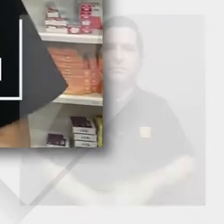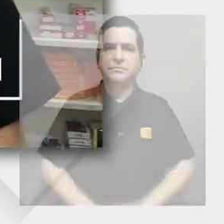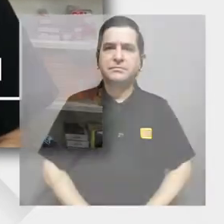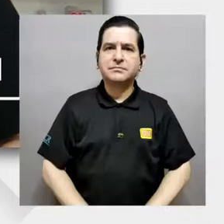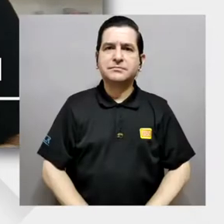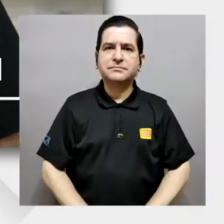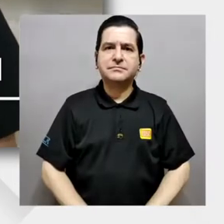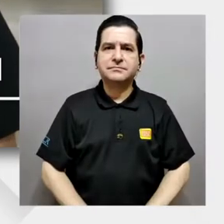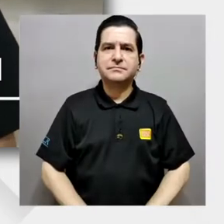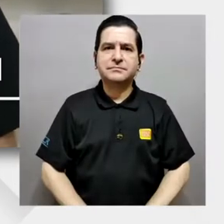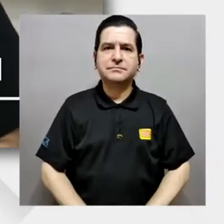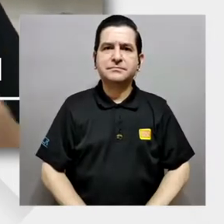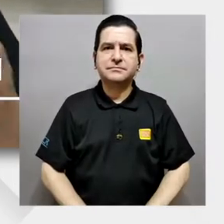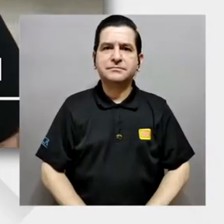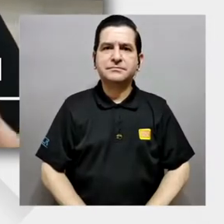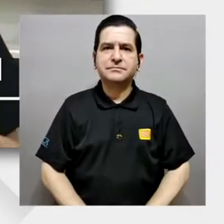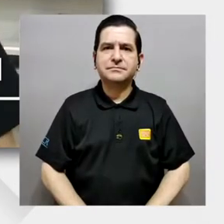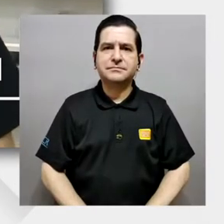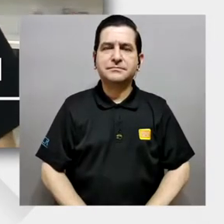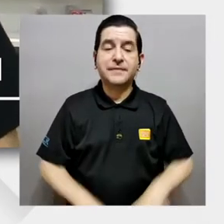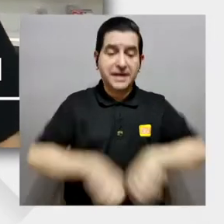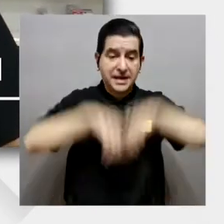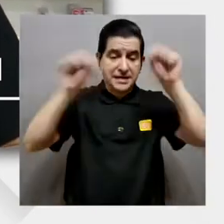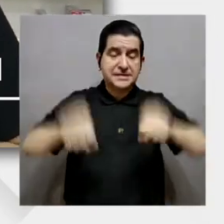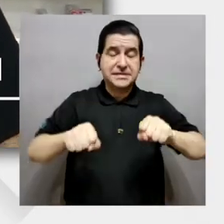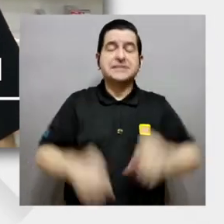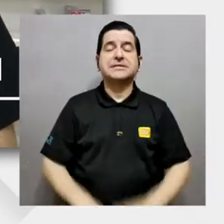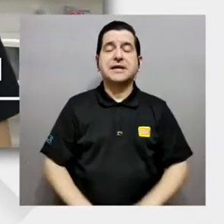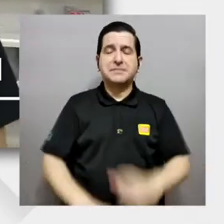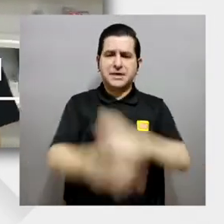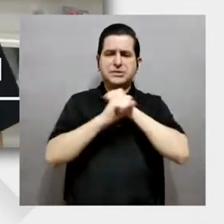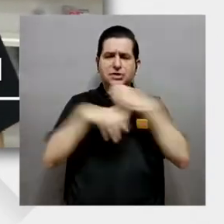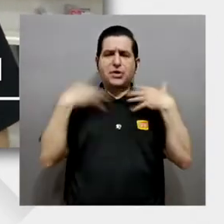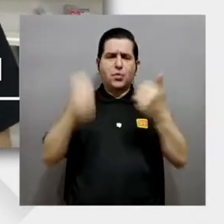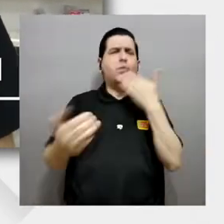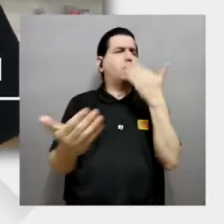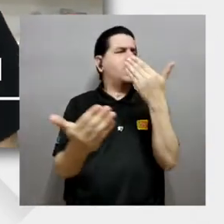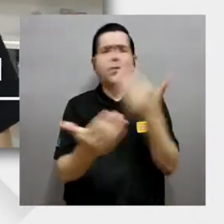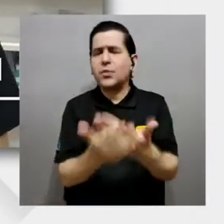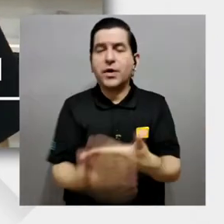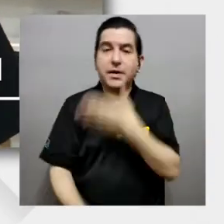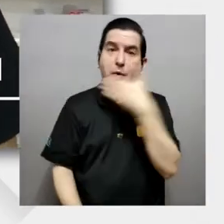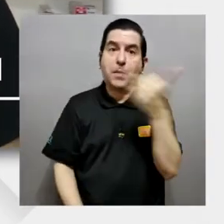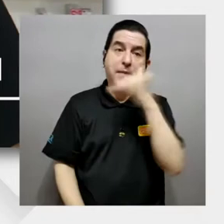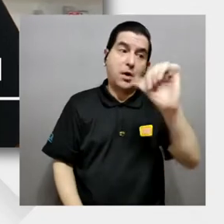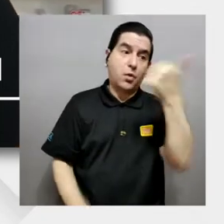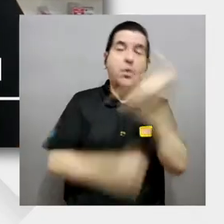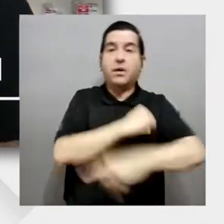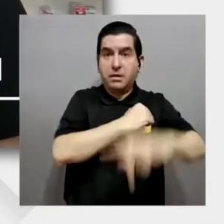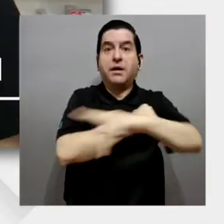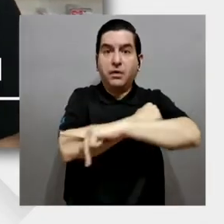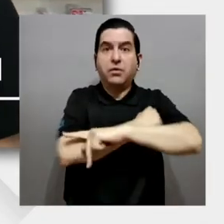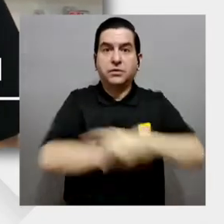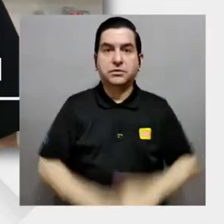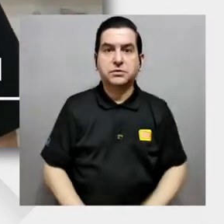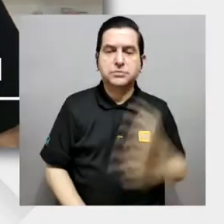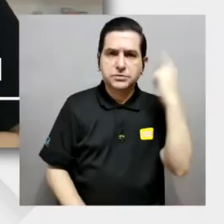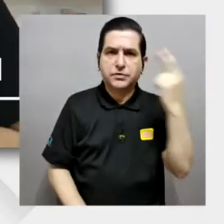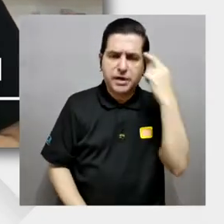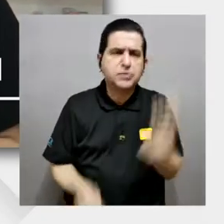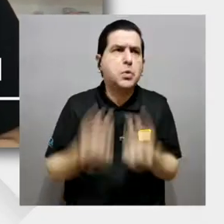Mm-hmm. So most people go to the hospital very often,